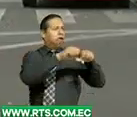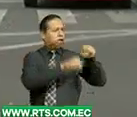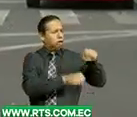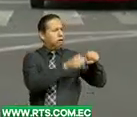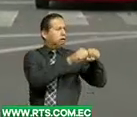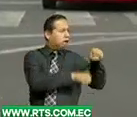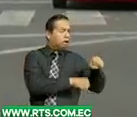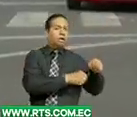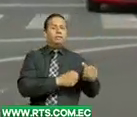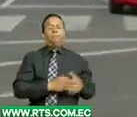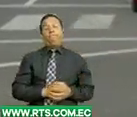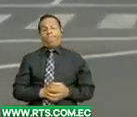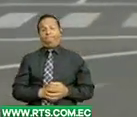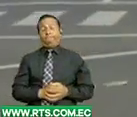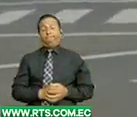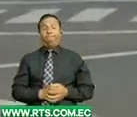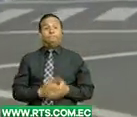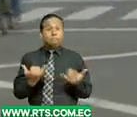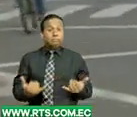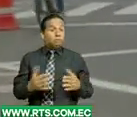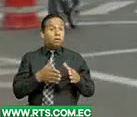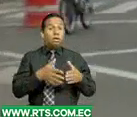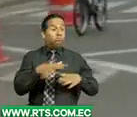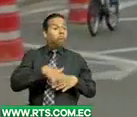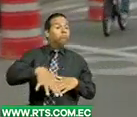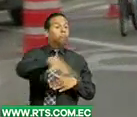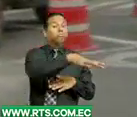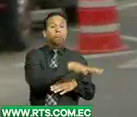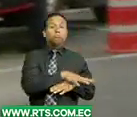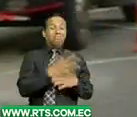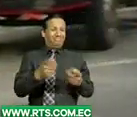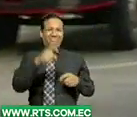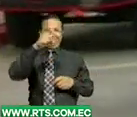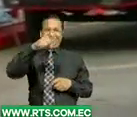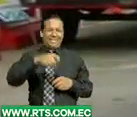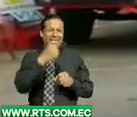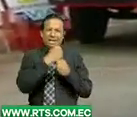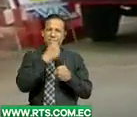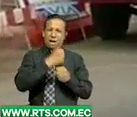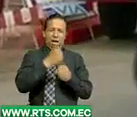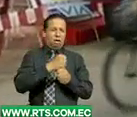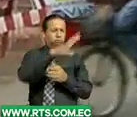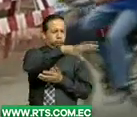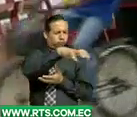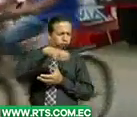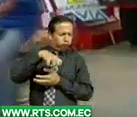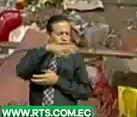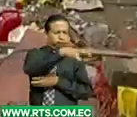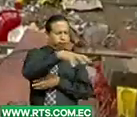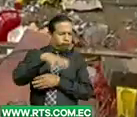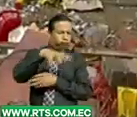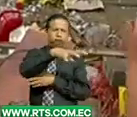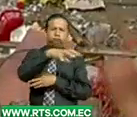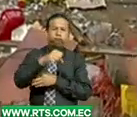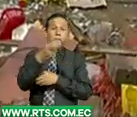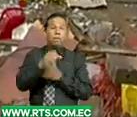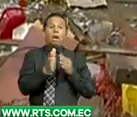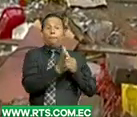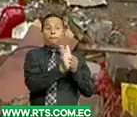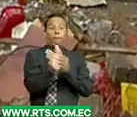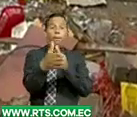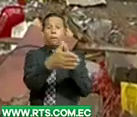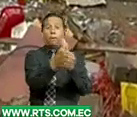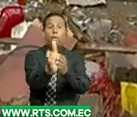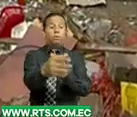Aquí se realizan trabajos de regeneración urbana con el soterramiento de cables, y también la Metrovía realiza labores complementarias con